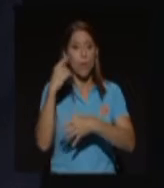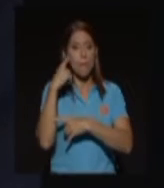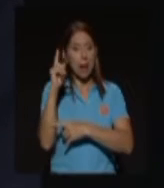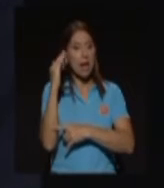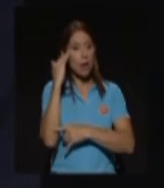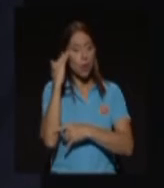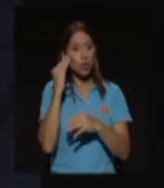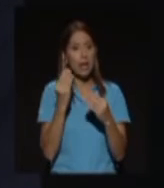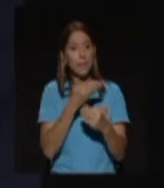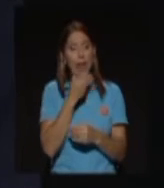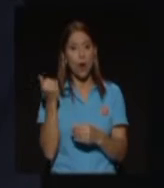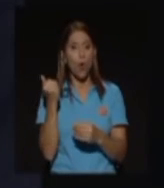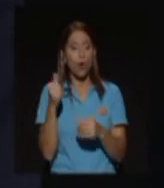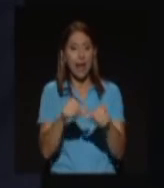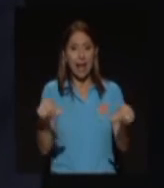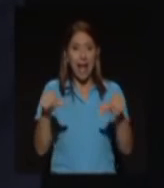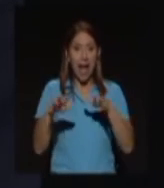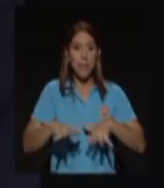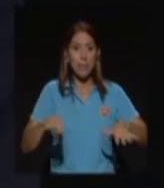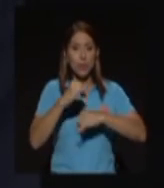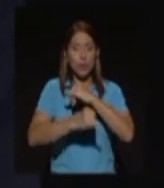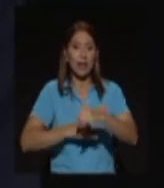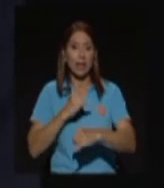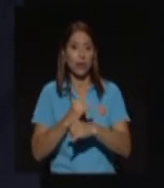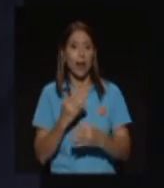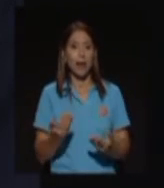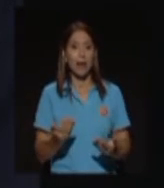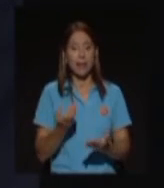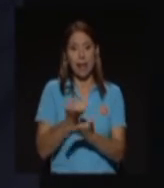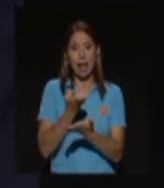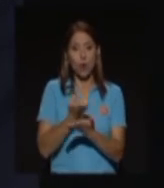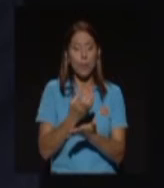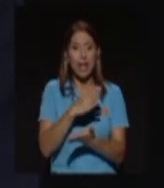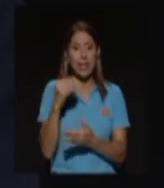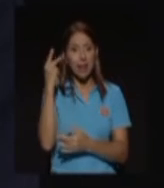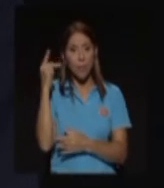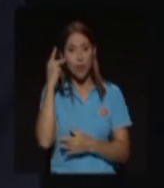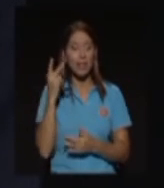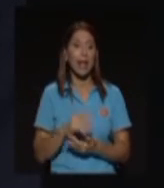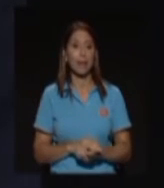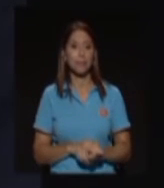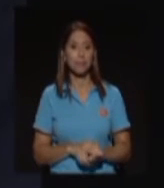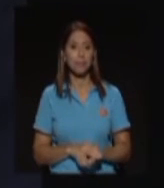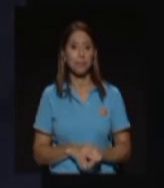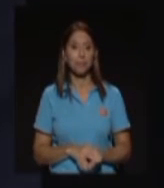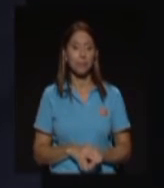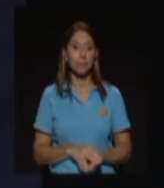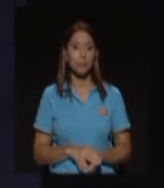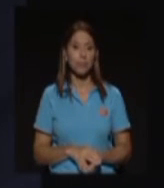conocer mejor el ámbito internacional, ¿verdad? De la economía y de la política, ¿verdad?